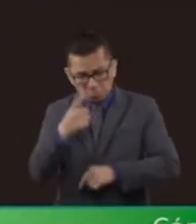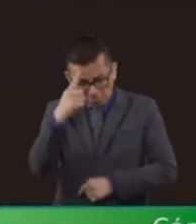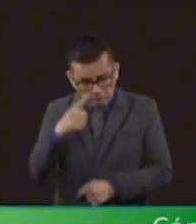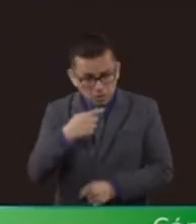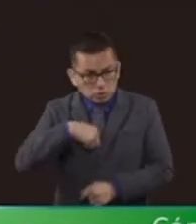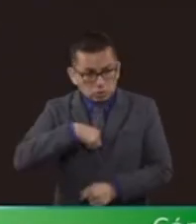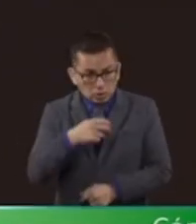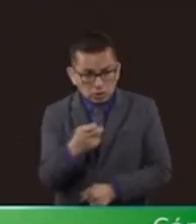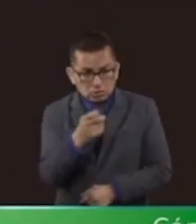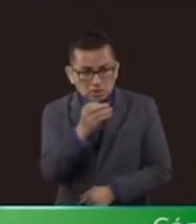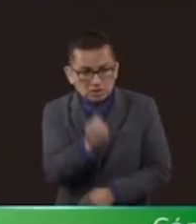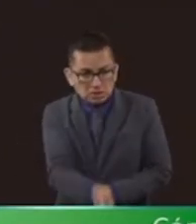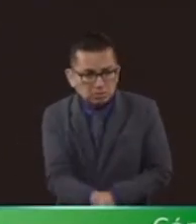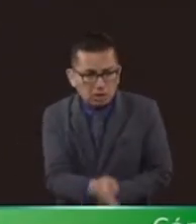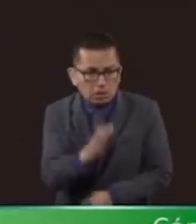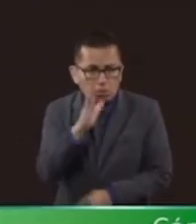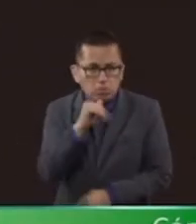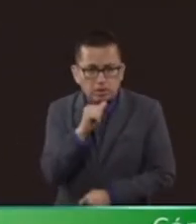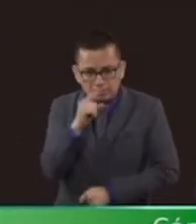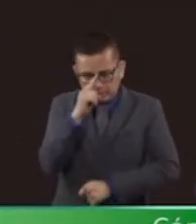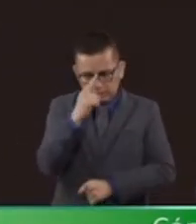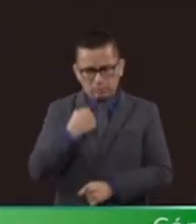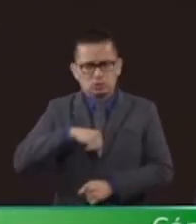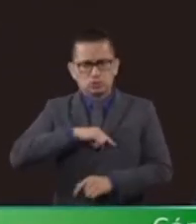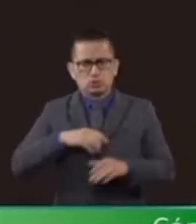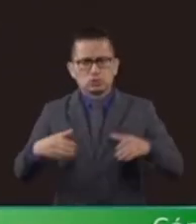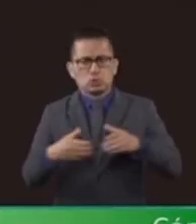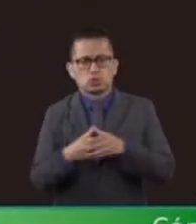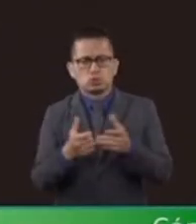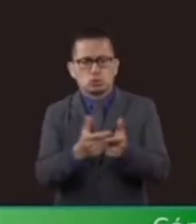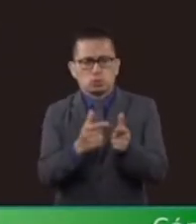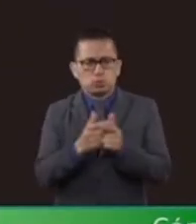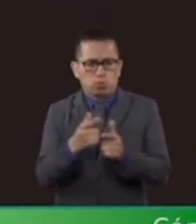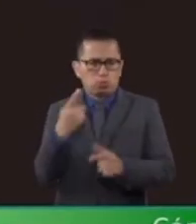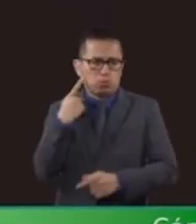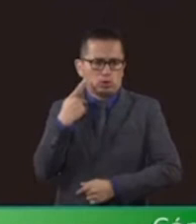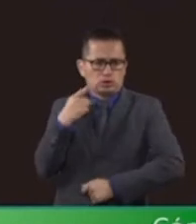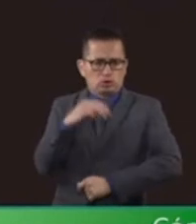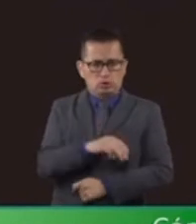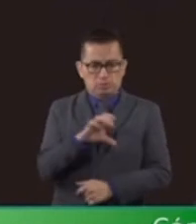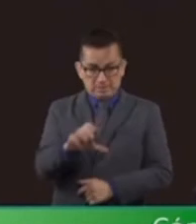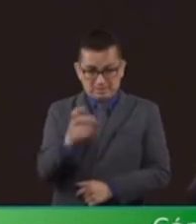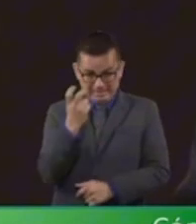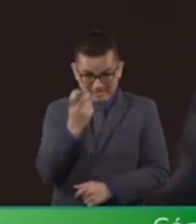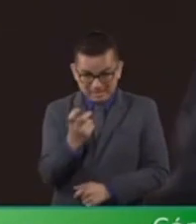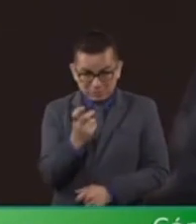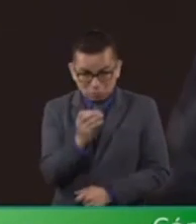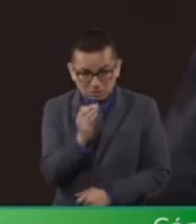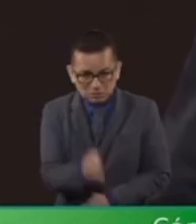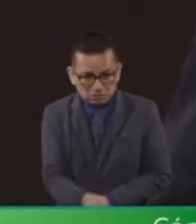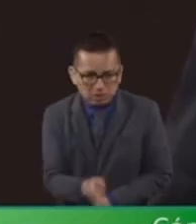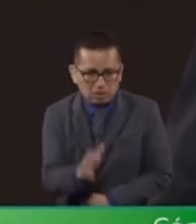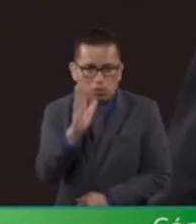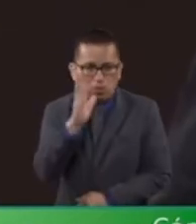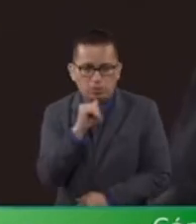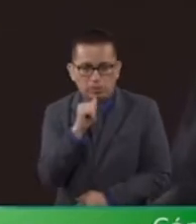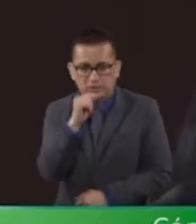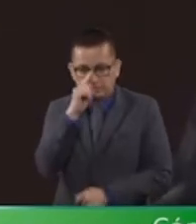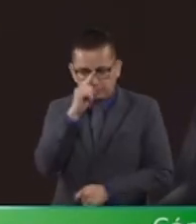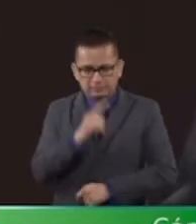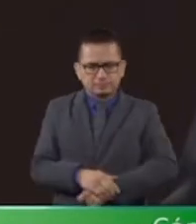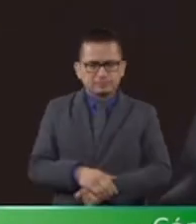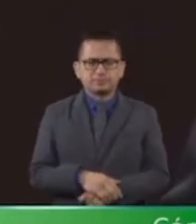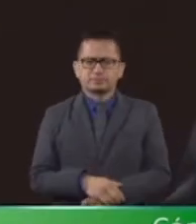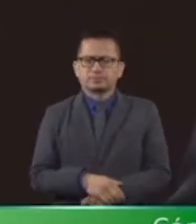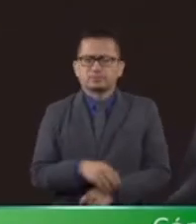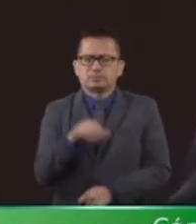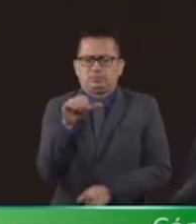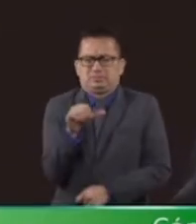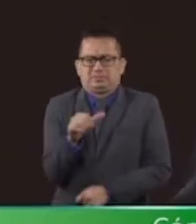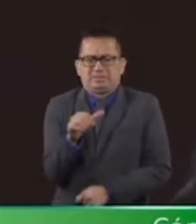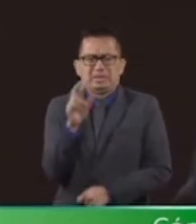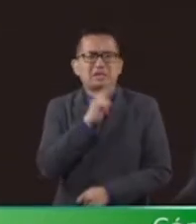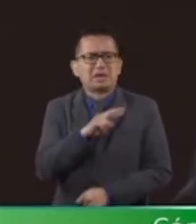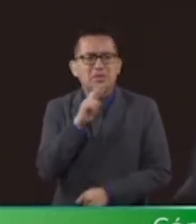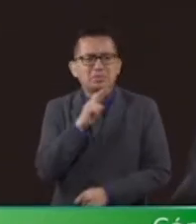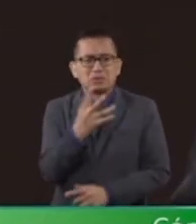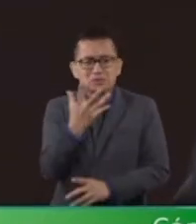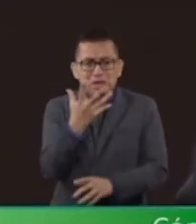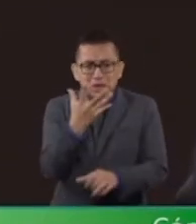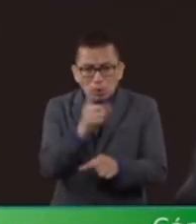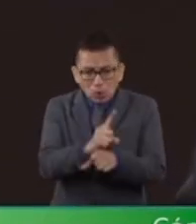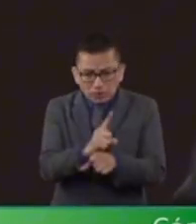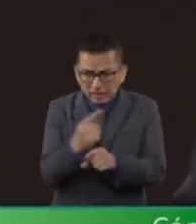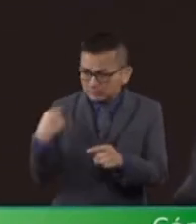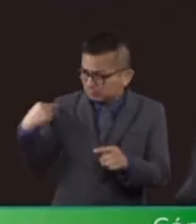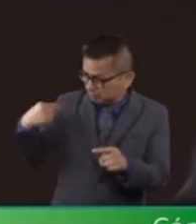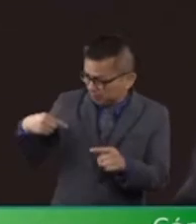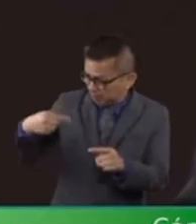permitir desde Movimiento Ciudadano, y no les vamos a permitir este atropello, que en 5 días quieran transformar